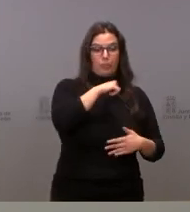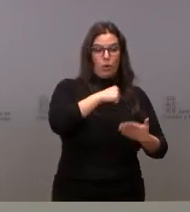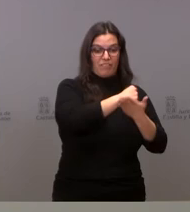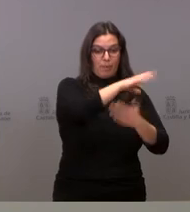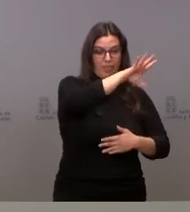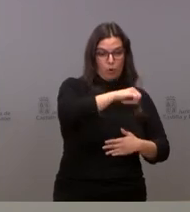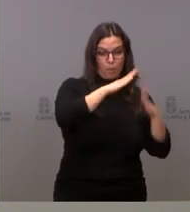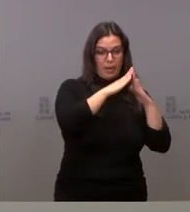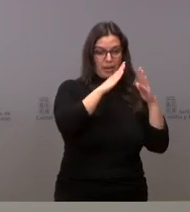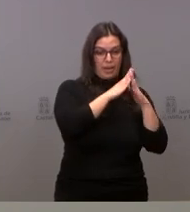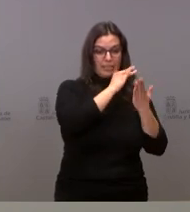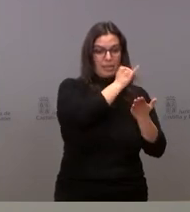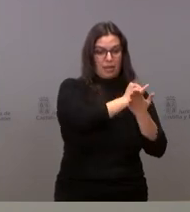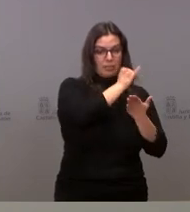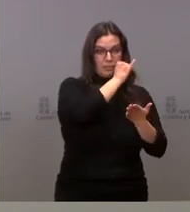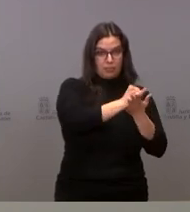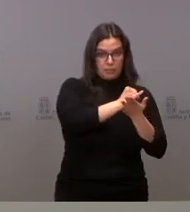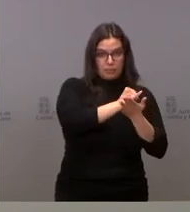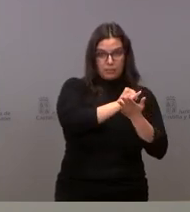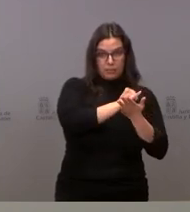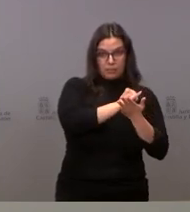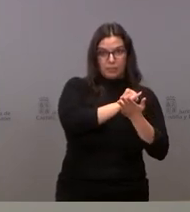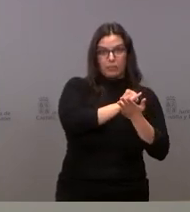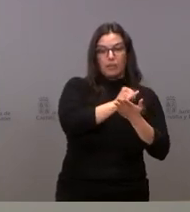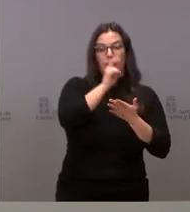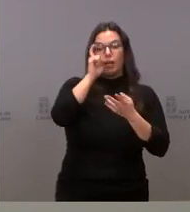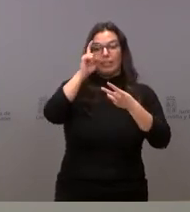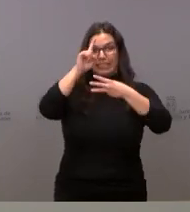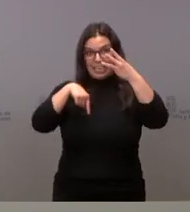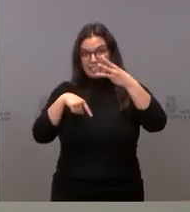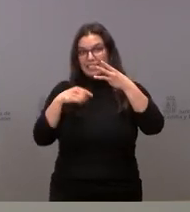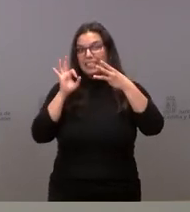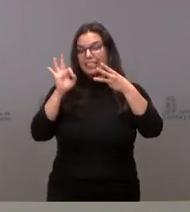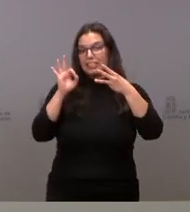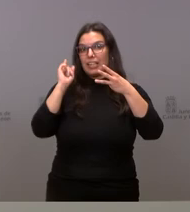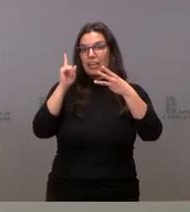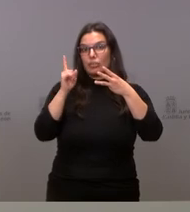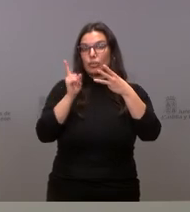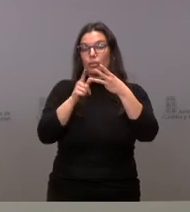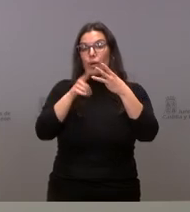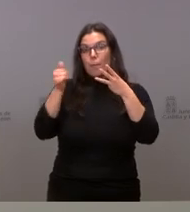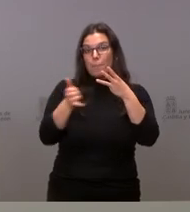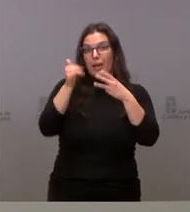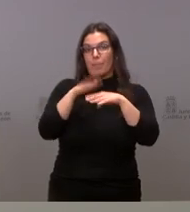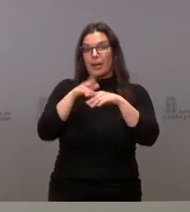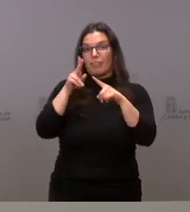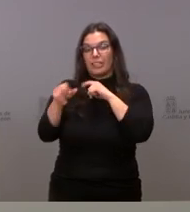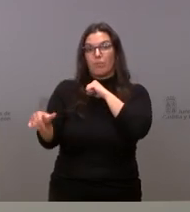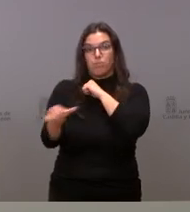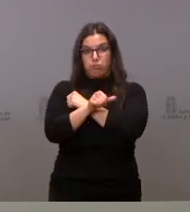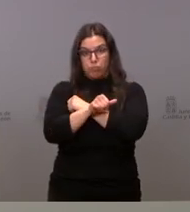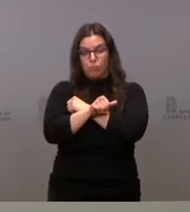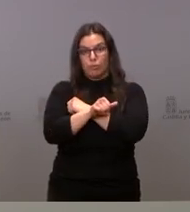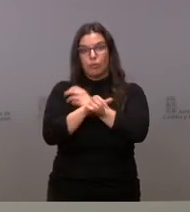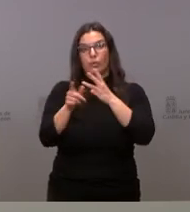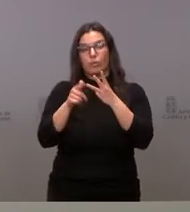entre supuestos y en el que nos centra que es el de las bajas para evitar fraudes en la baja no vamos a admitir